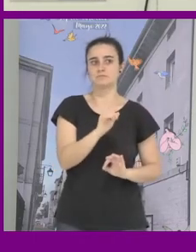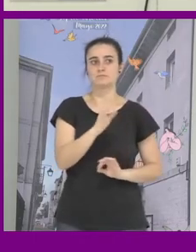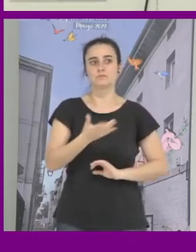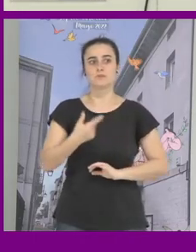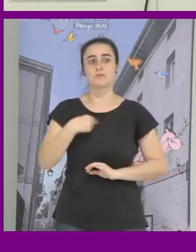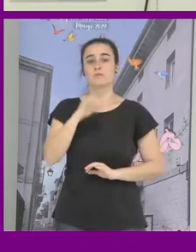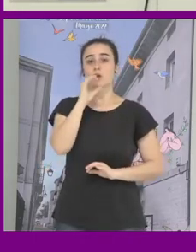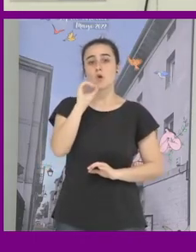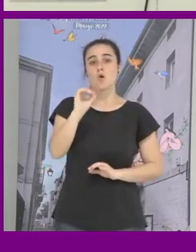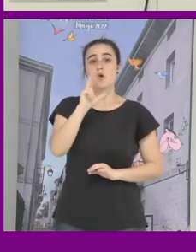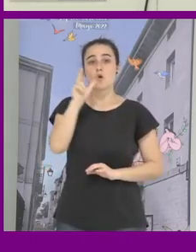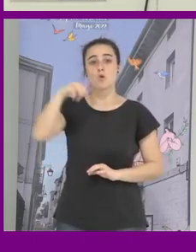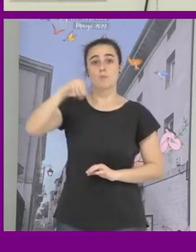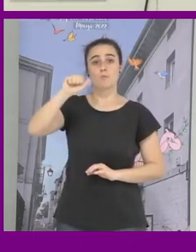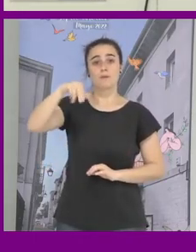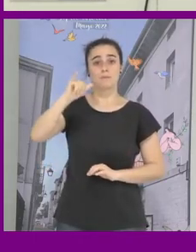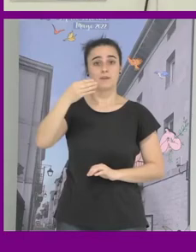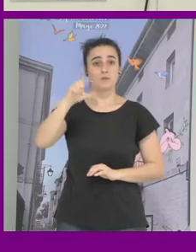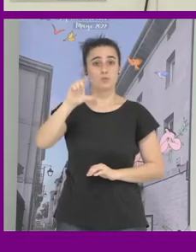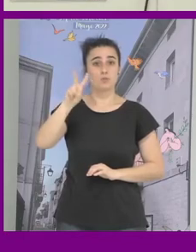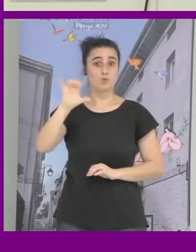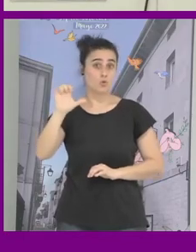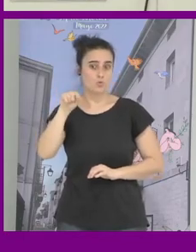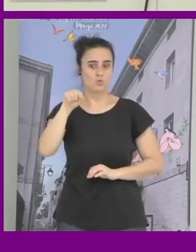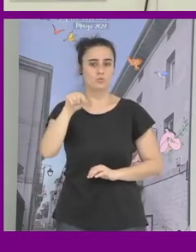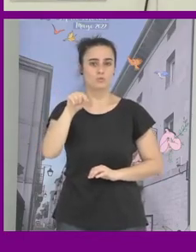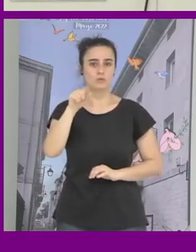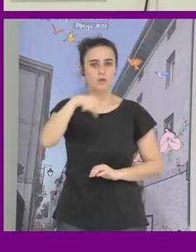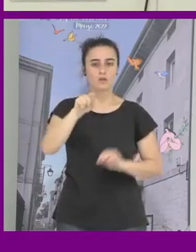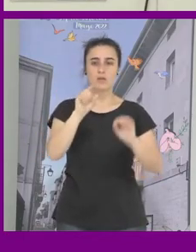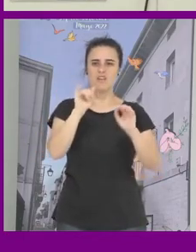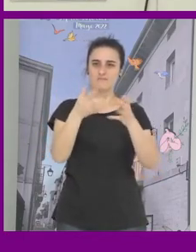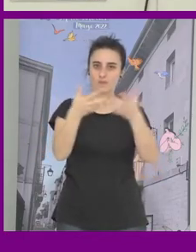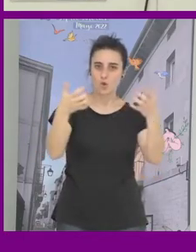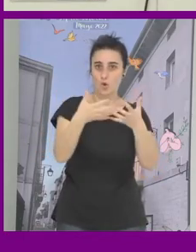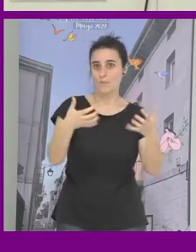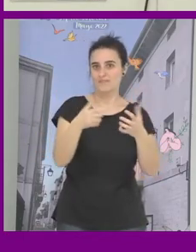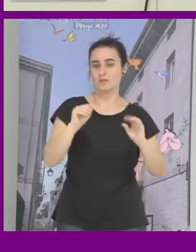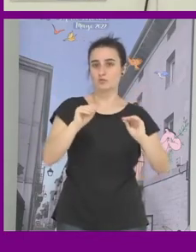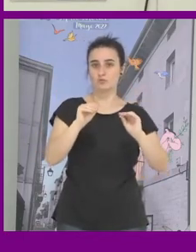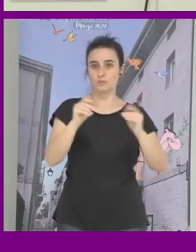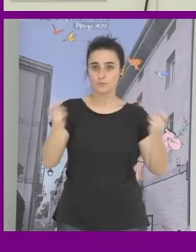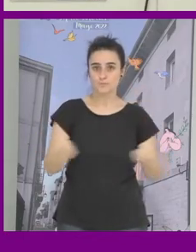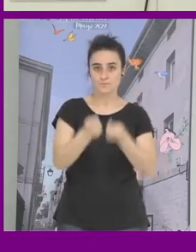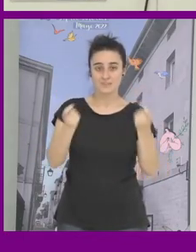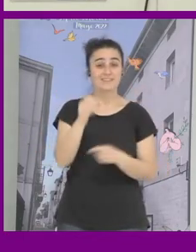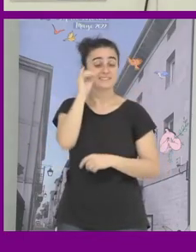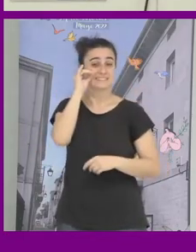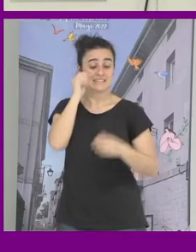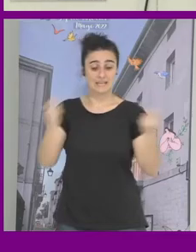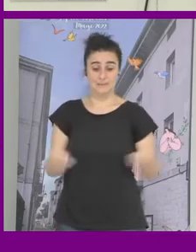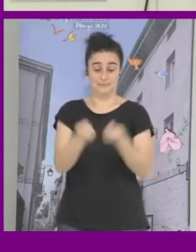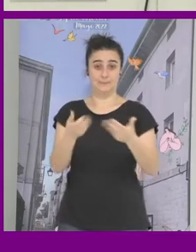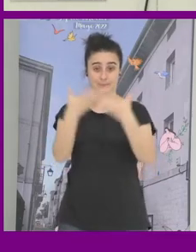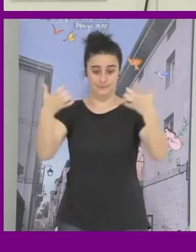Omami Blue hauek jarri dute komentario bat argitalpen bat Instagramen